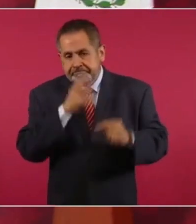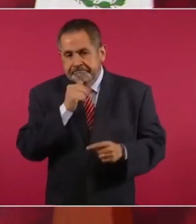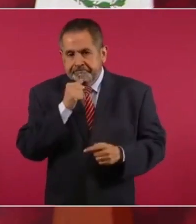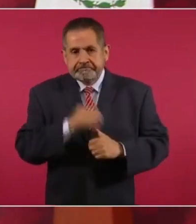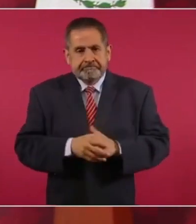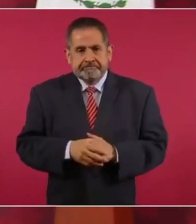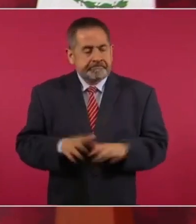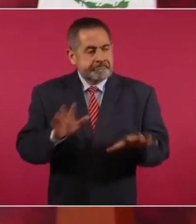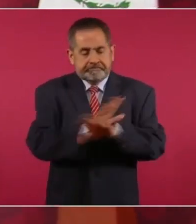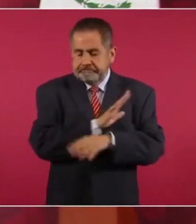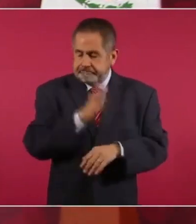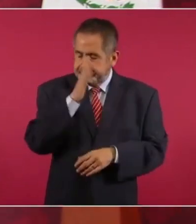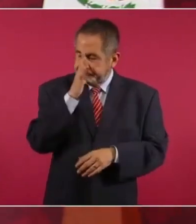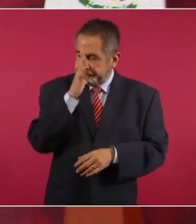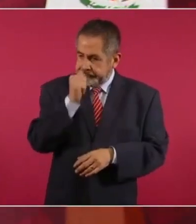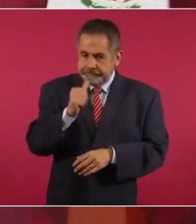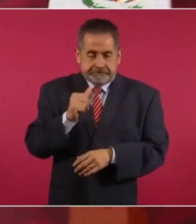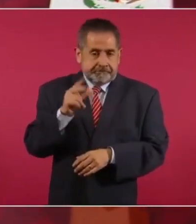no lo cambian.